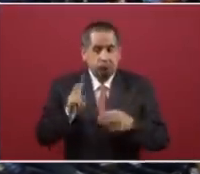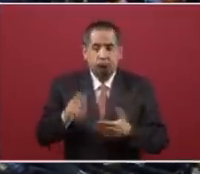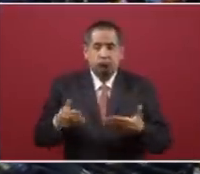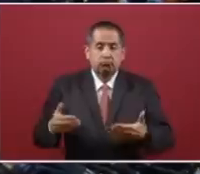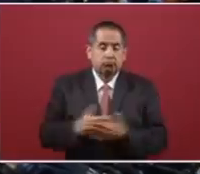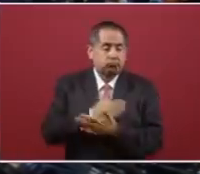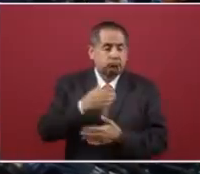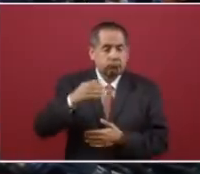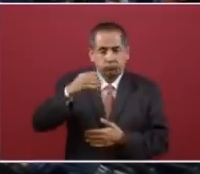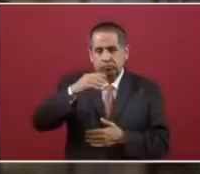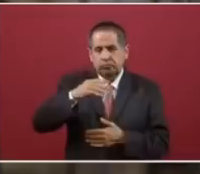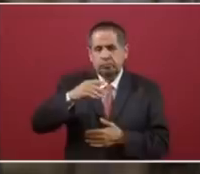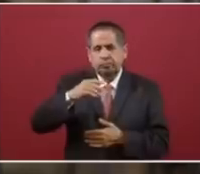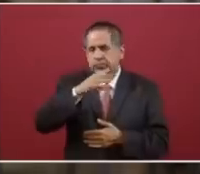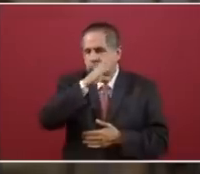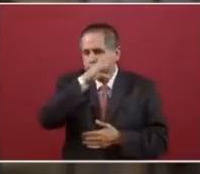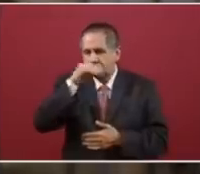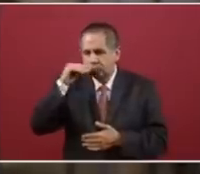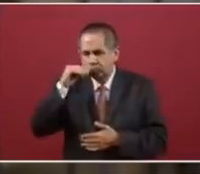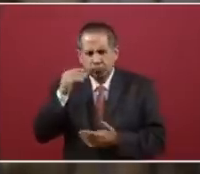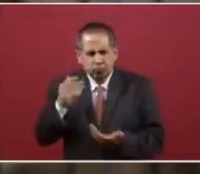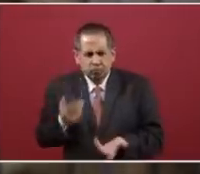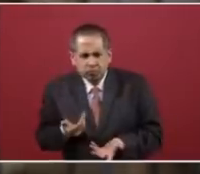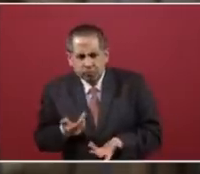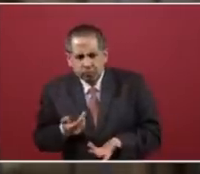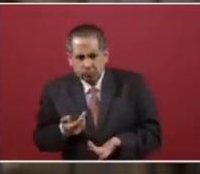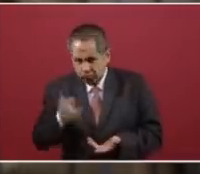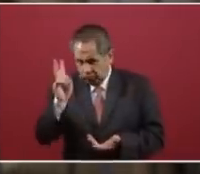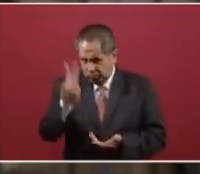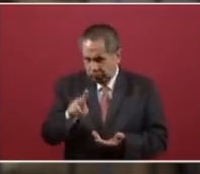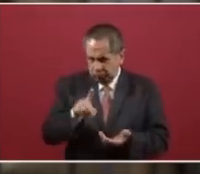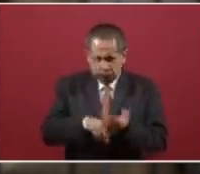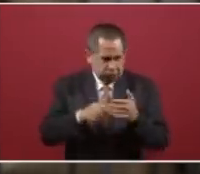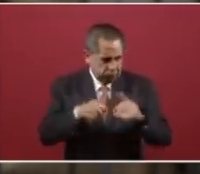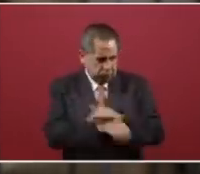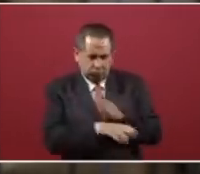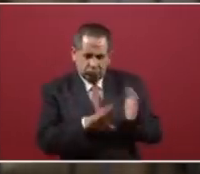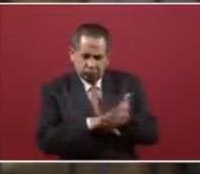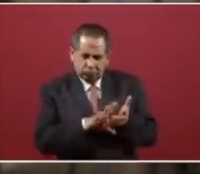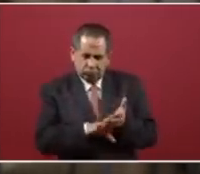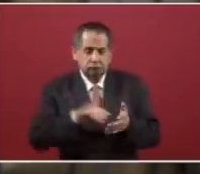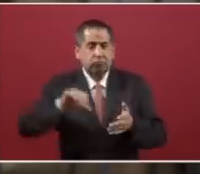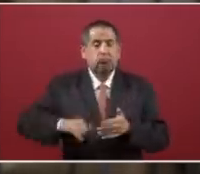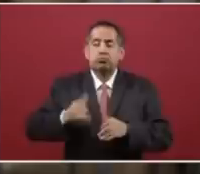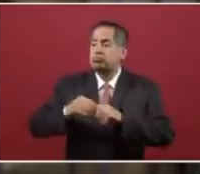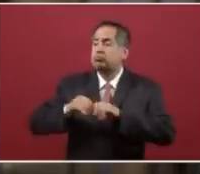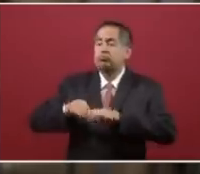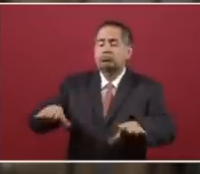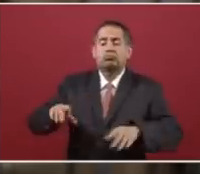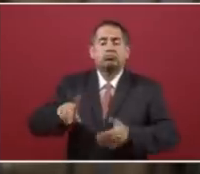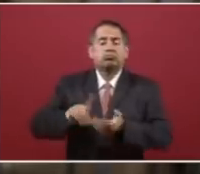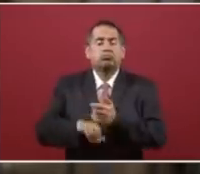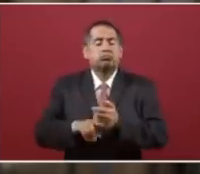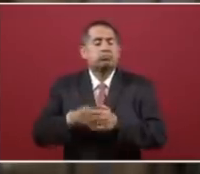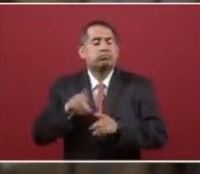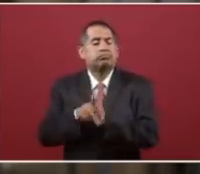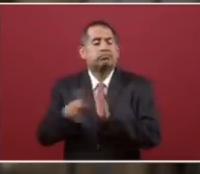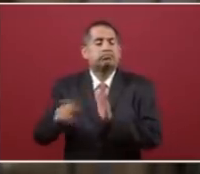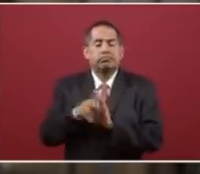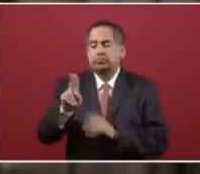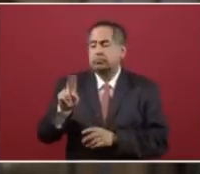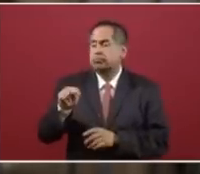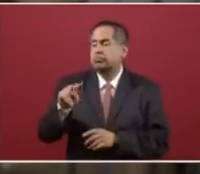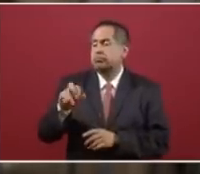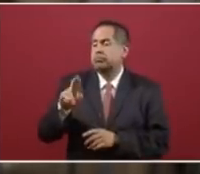cubano queremos saber si esta información es en torno a lo que ya difundió en la primera plana del diario 'el universal' y si